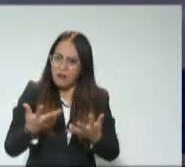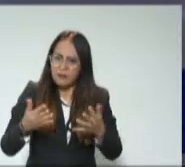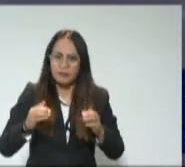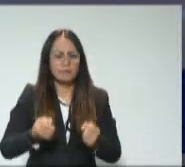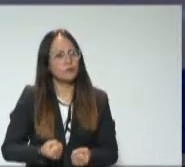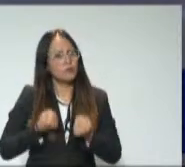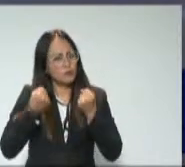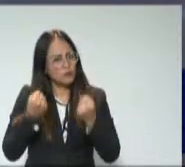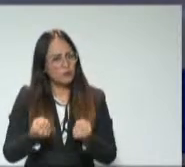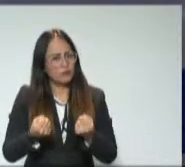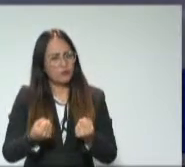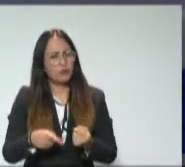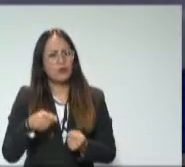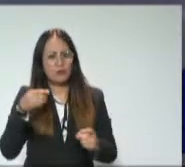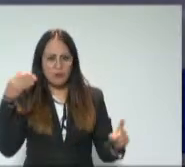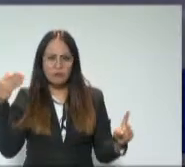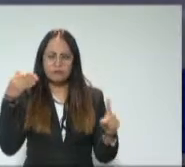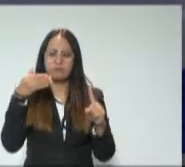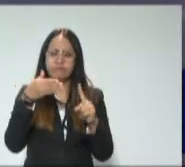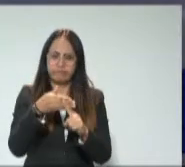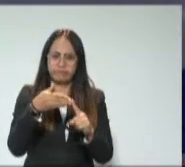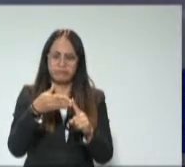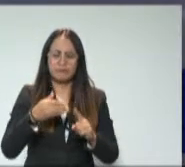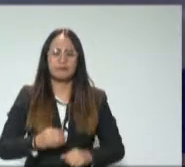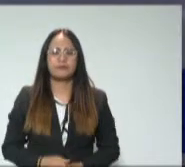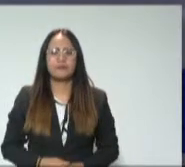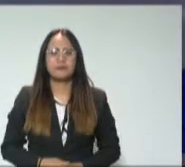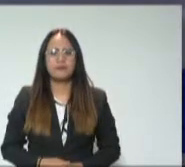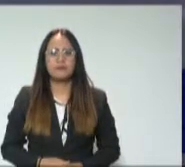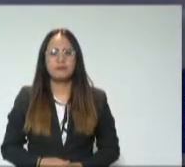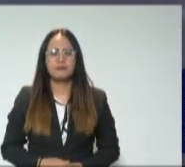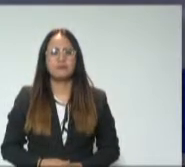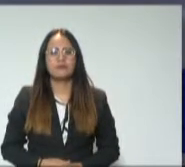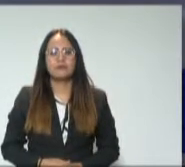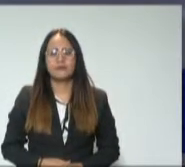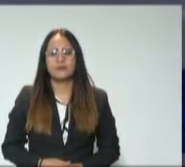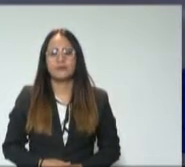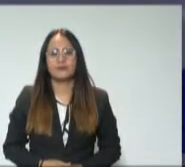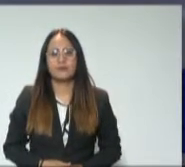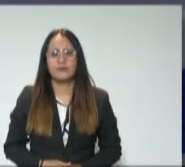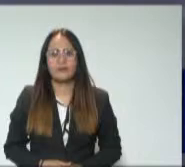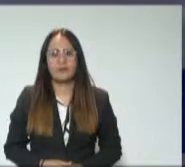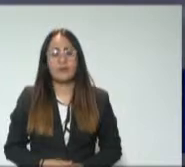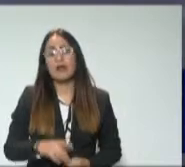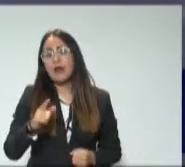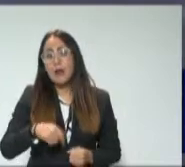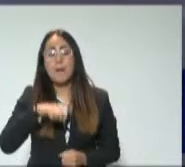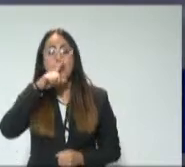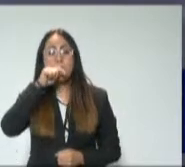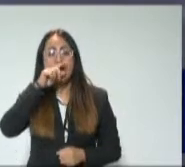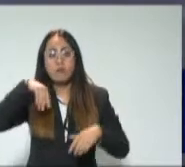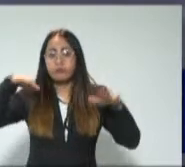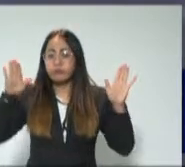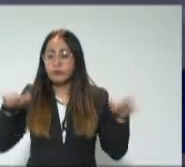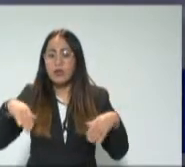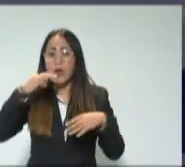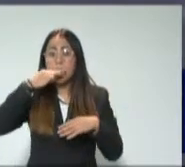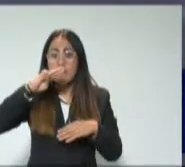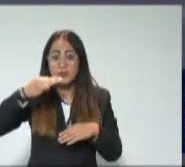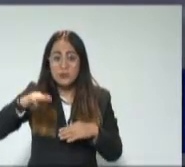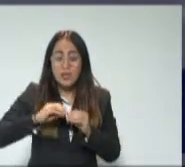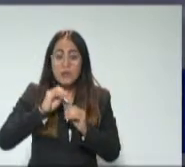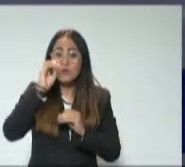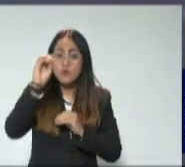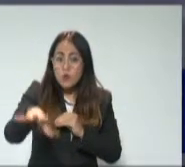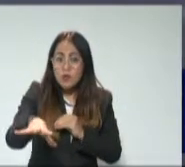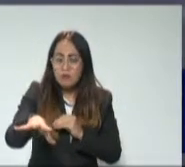determinación y con plena autonomía no hay Palomas mensajeras solamente